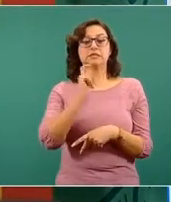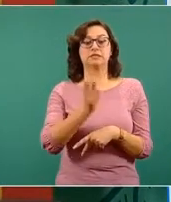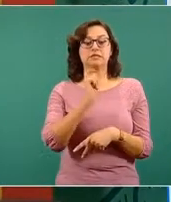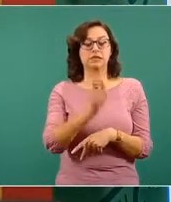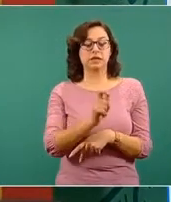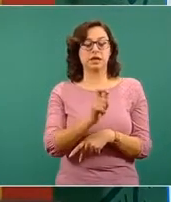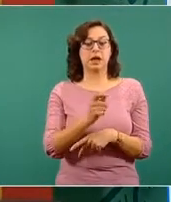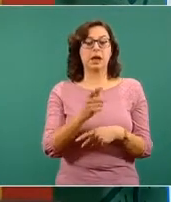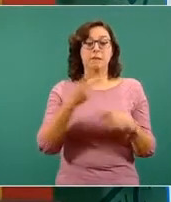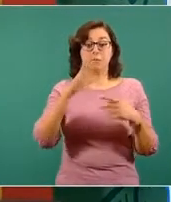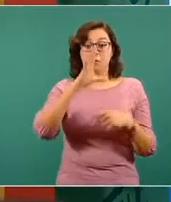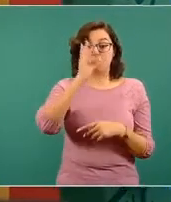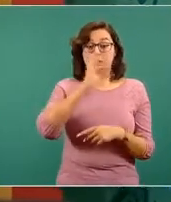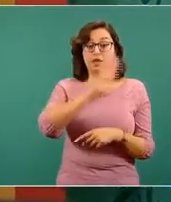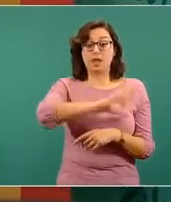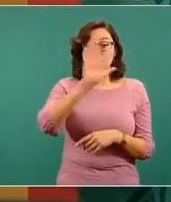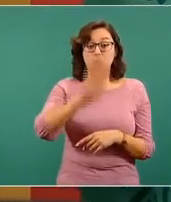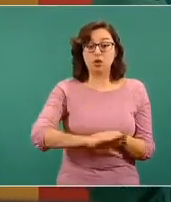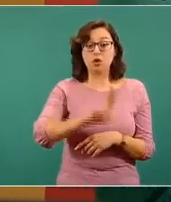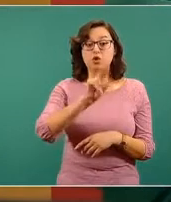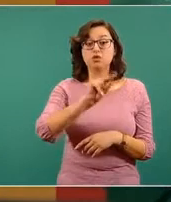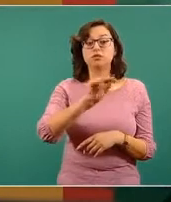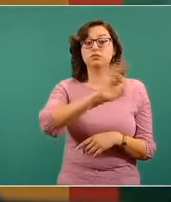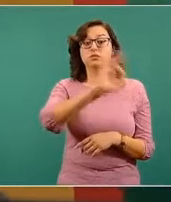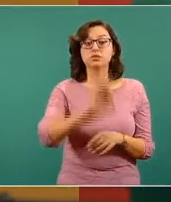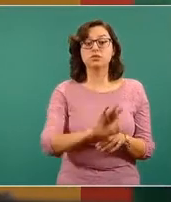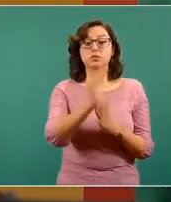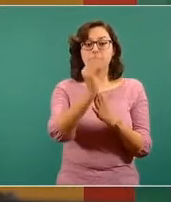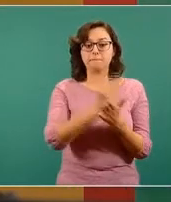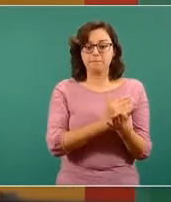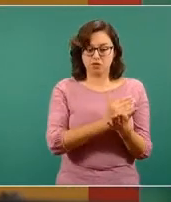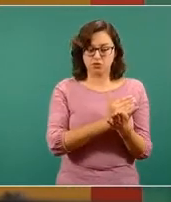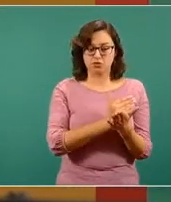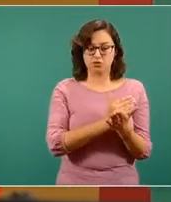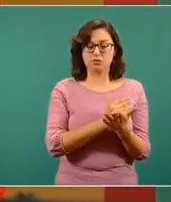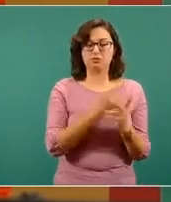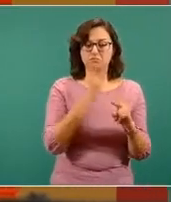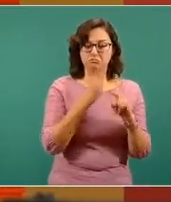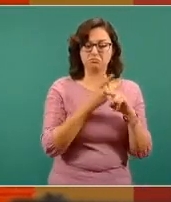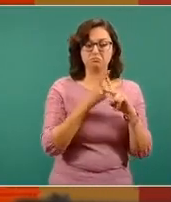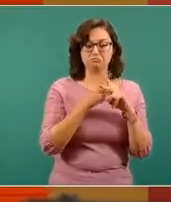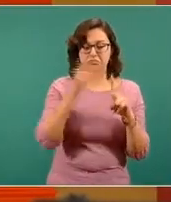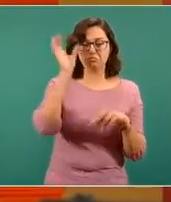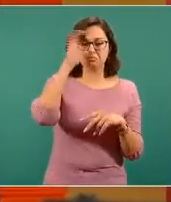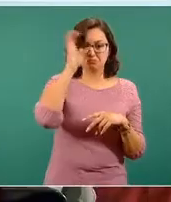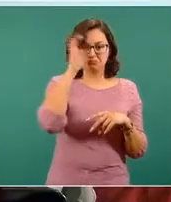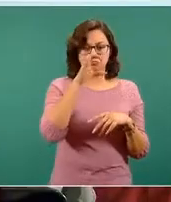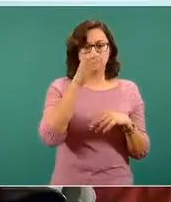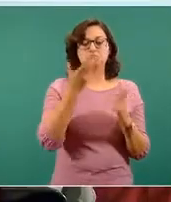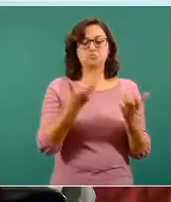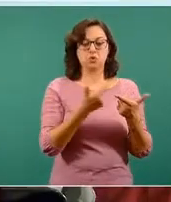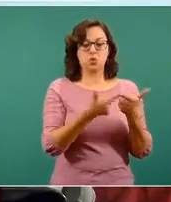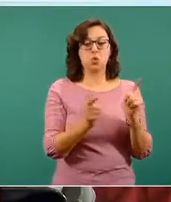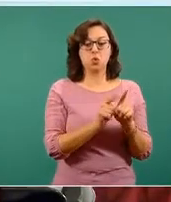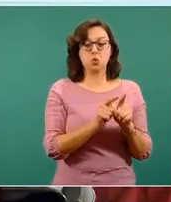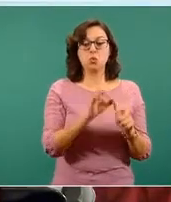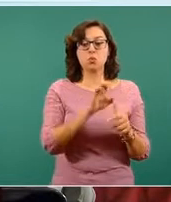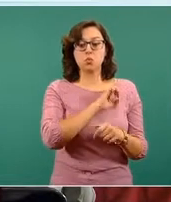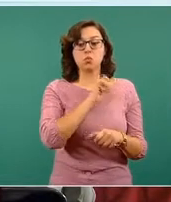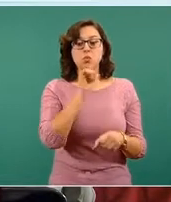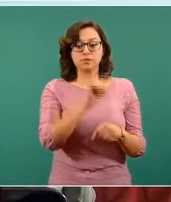reducir 80% la mortalidad. Esta es una estimación técnica, científica, que hizo nuestro grupo